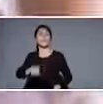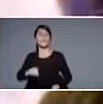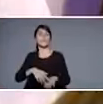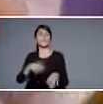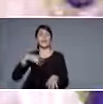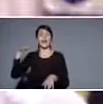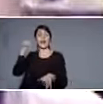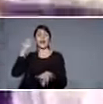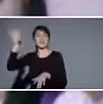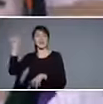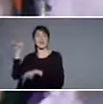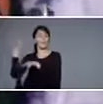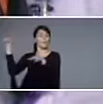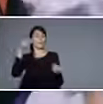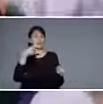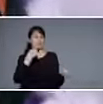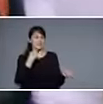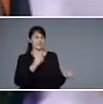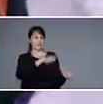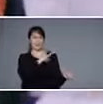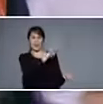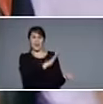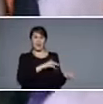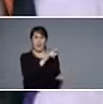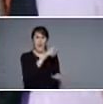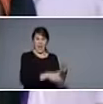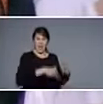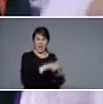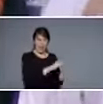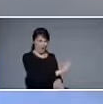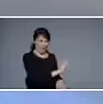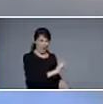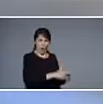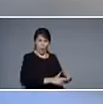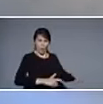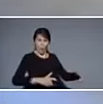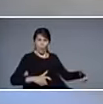el extranjero que de ladrones está lleno.